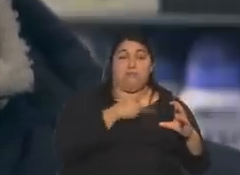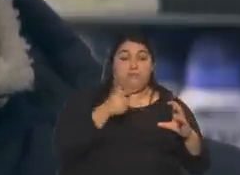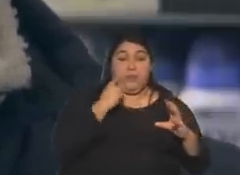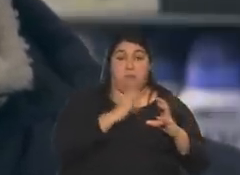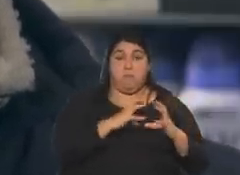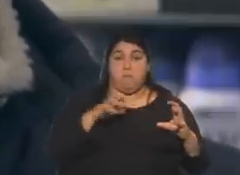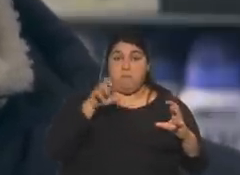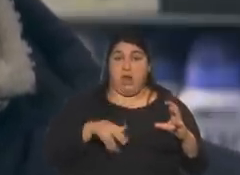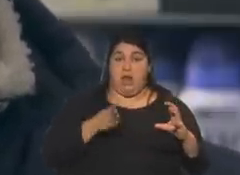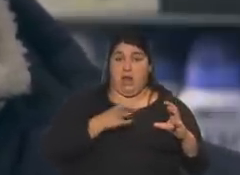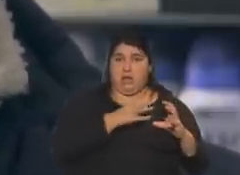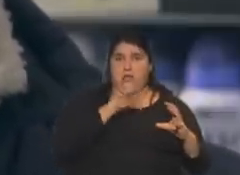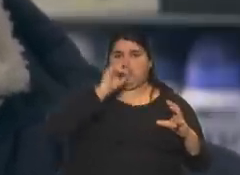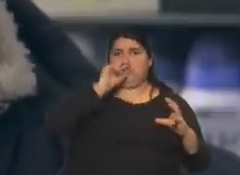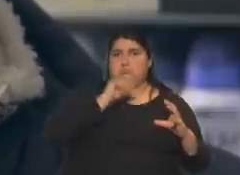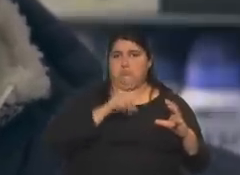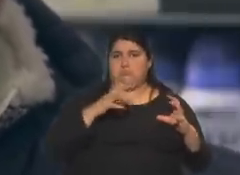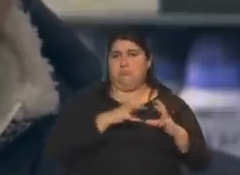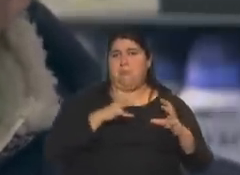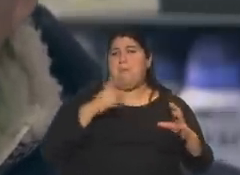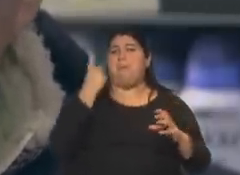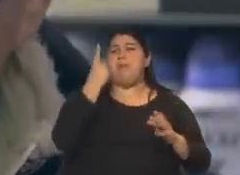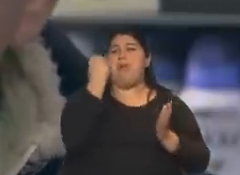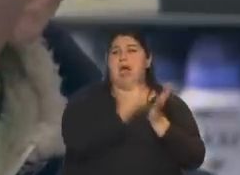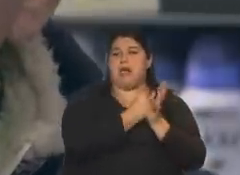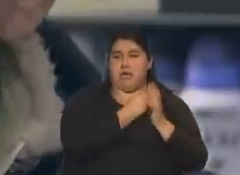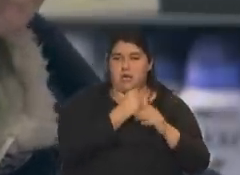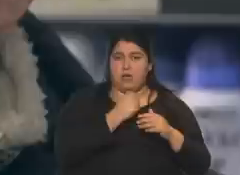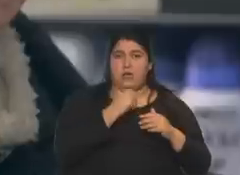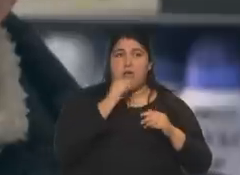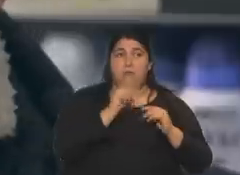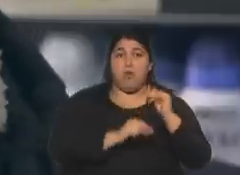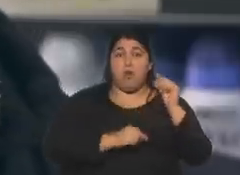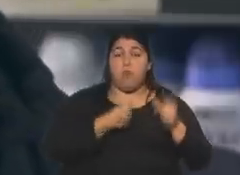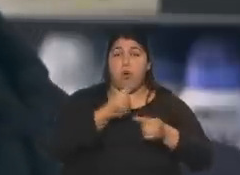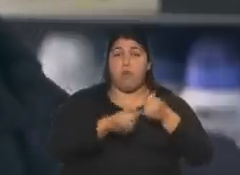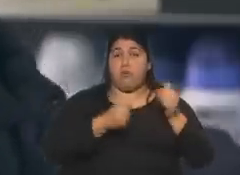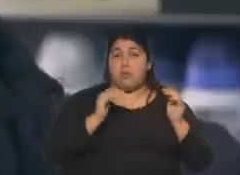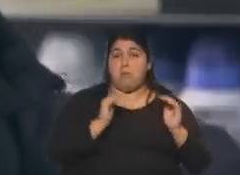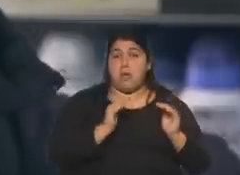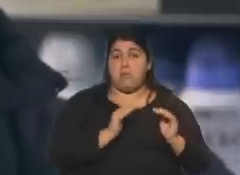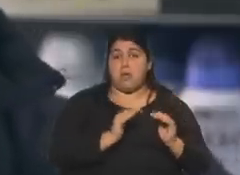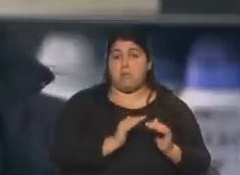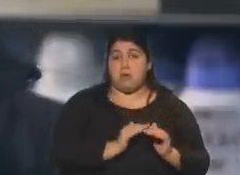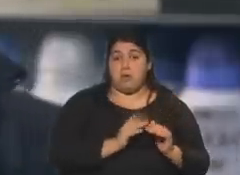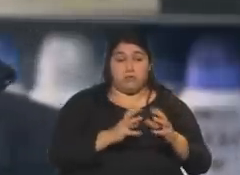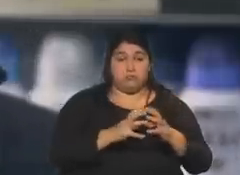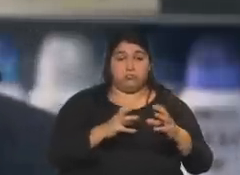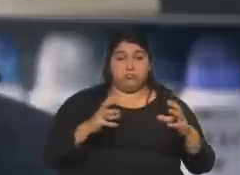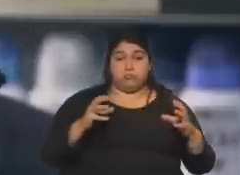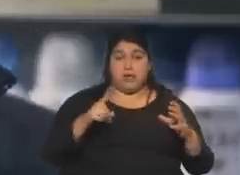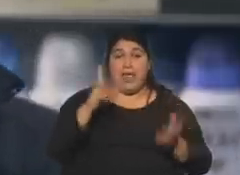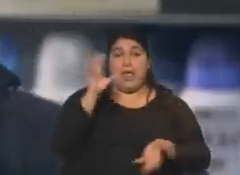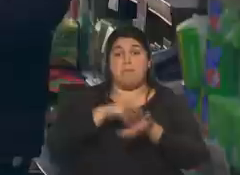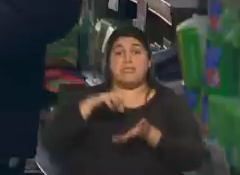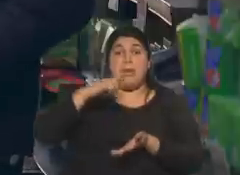lactal de primera marca... cada vez empieza a disminuir la venta mientras el pan lactal de lo que es la empresa